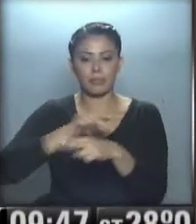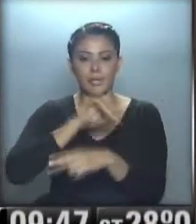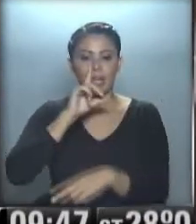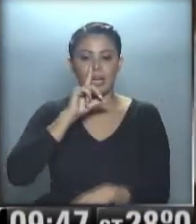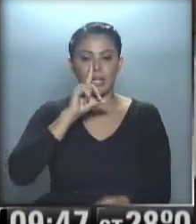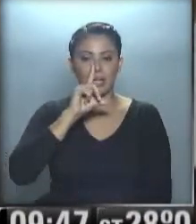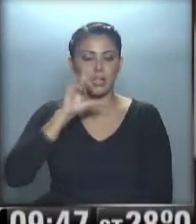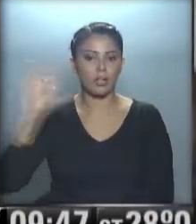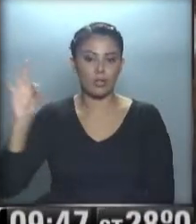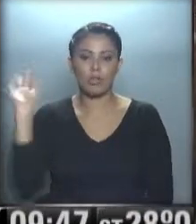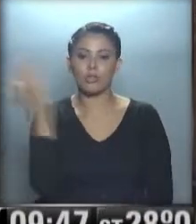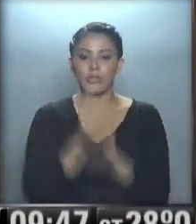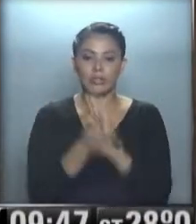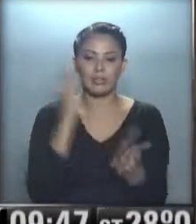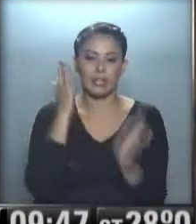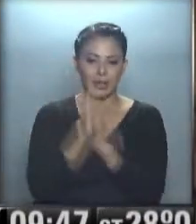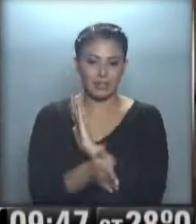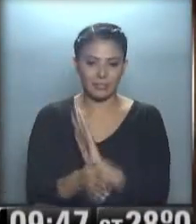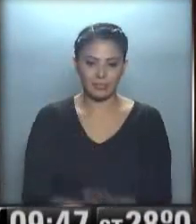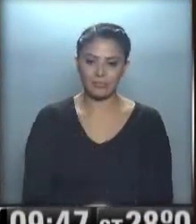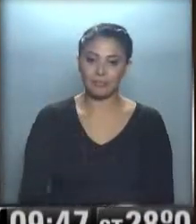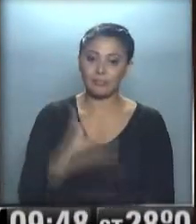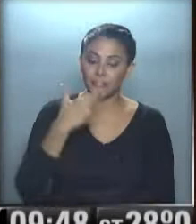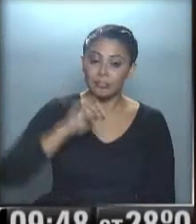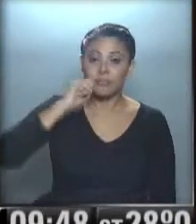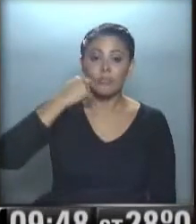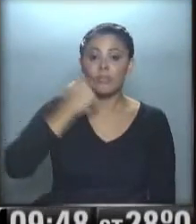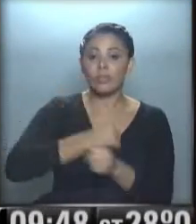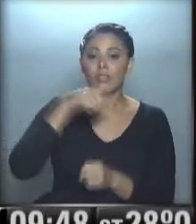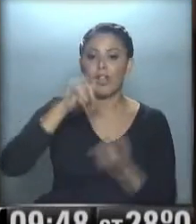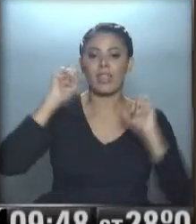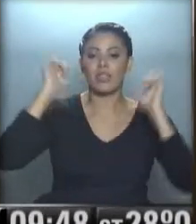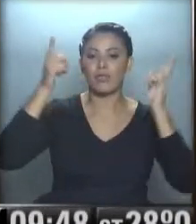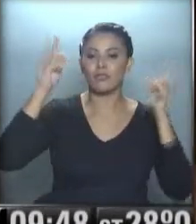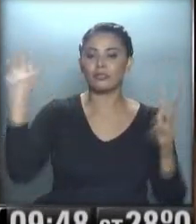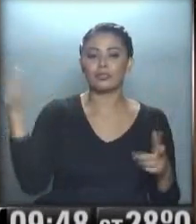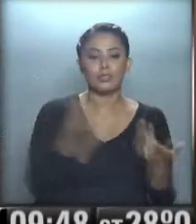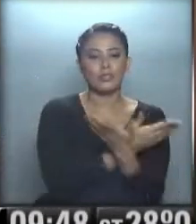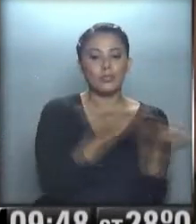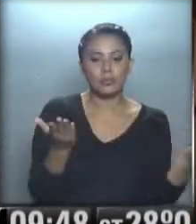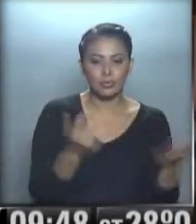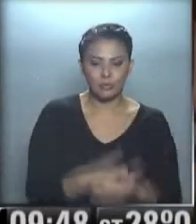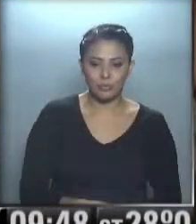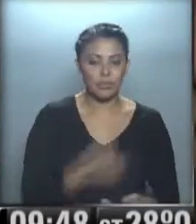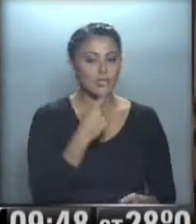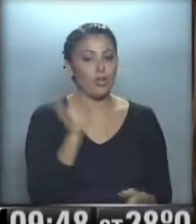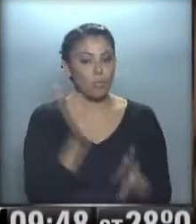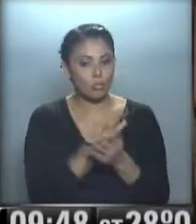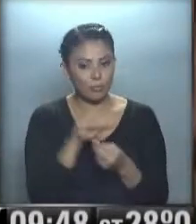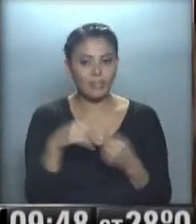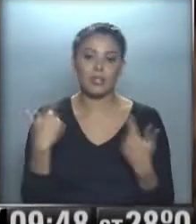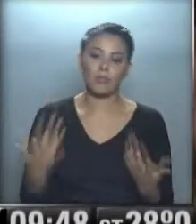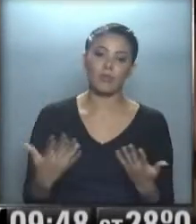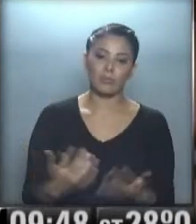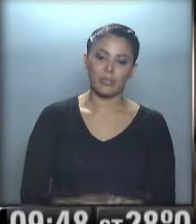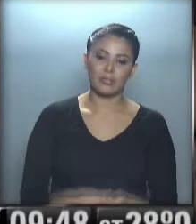entrada libre y gratuita. La verdad que es muy lindo. Por ahora estamos disfrutando de todos los espectáculos que podemos. ¿Y en familia? Sí, por